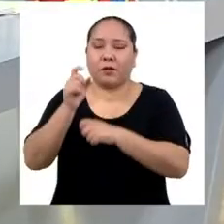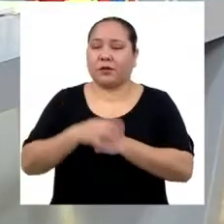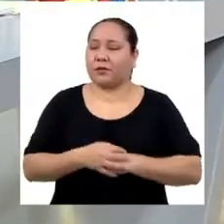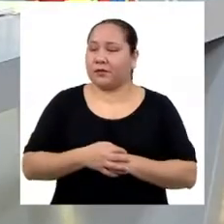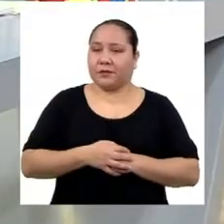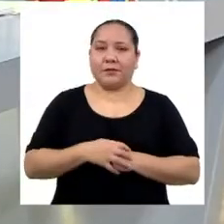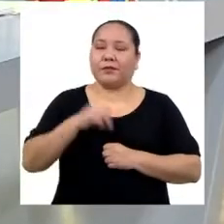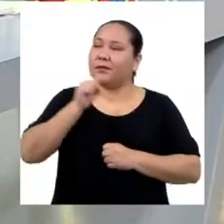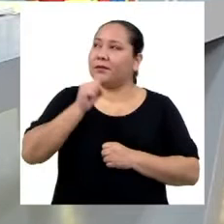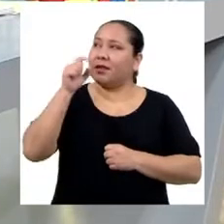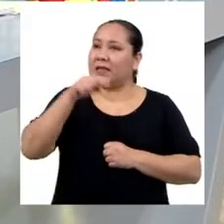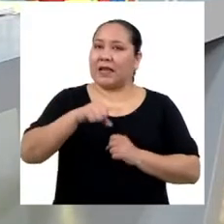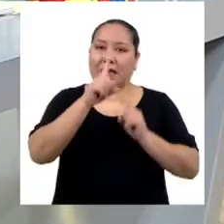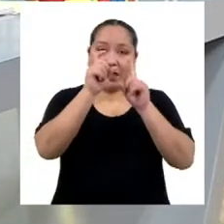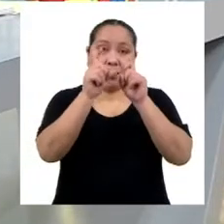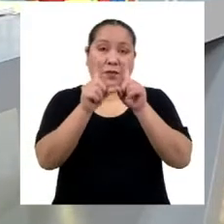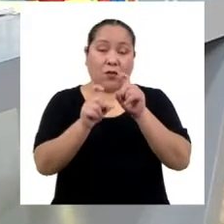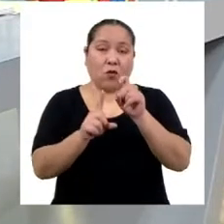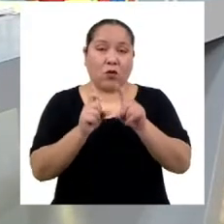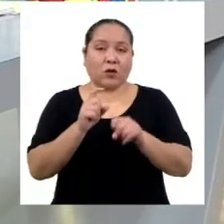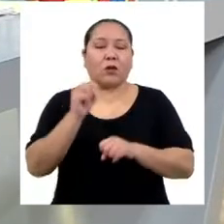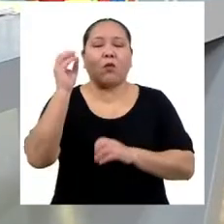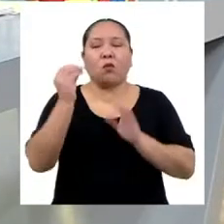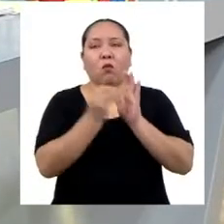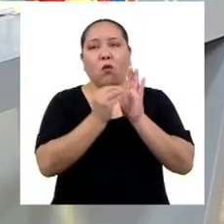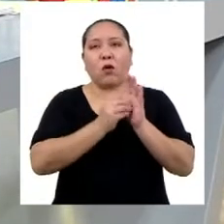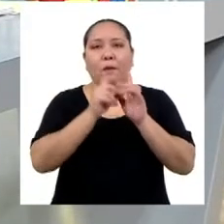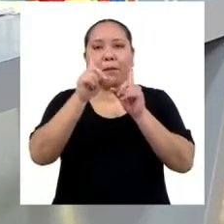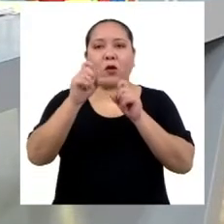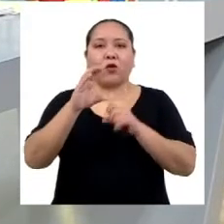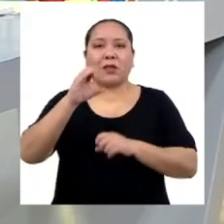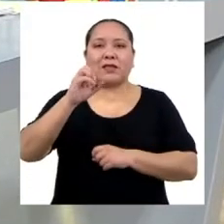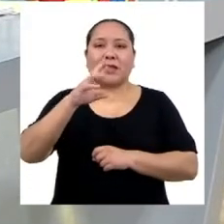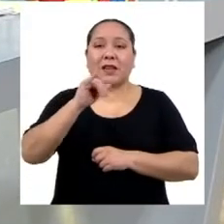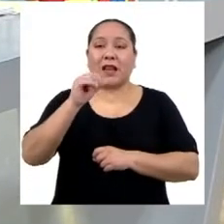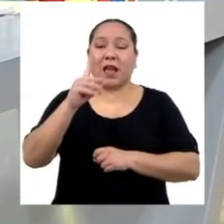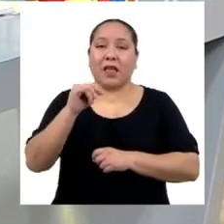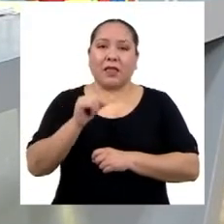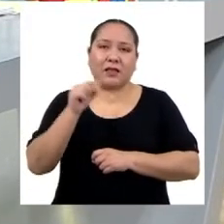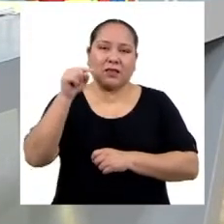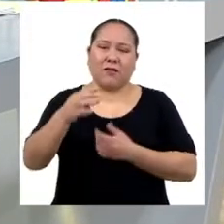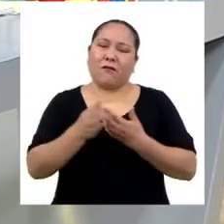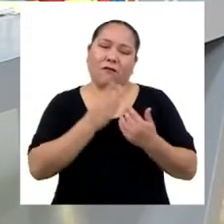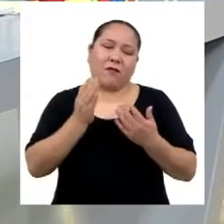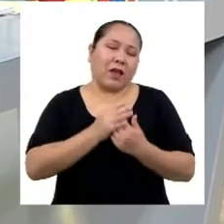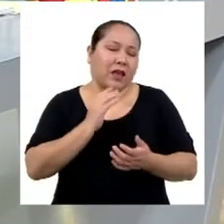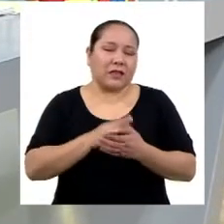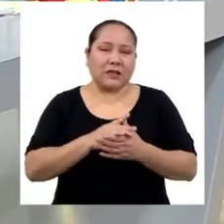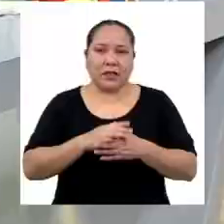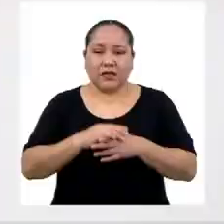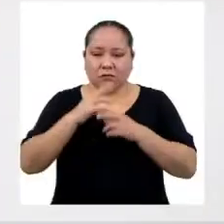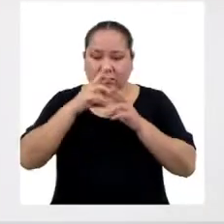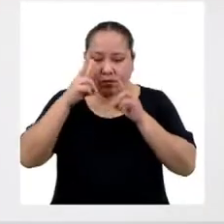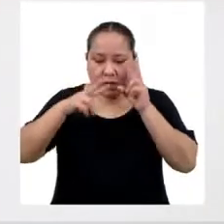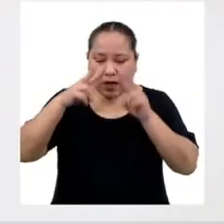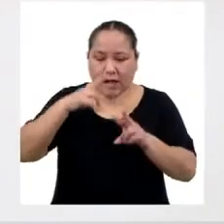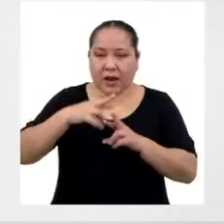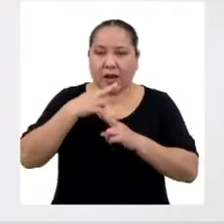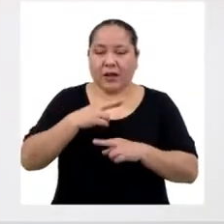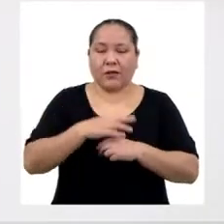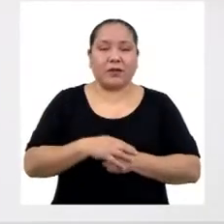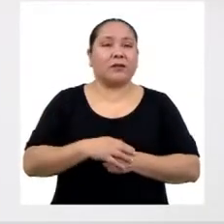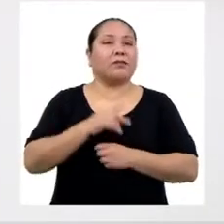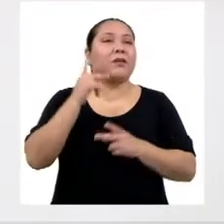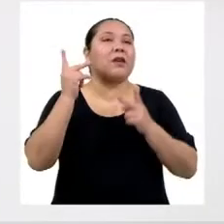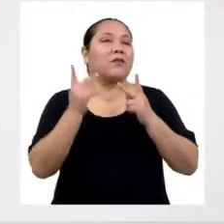en nuestra encuesta podemos hacer preguntas cerradas, así es más fácil de codificar y analizar.